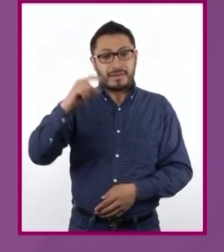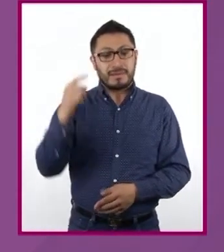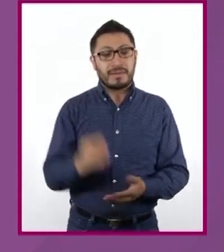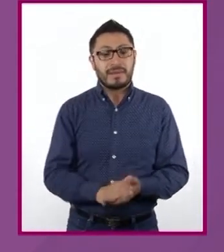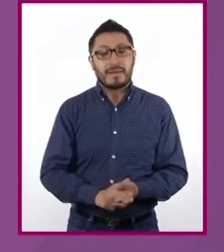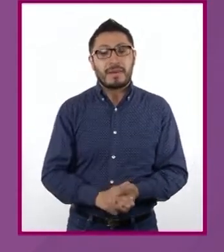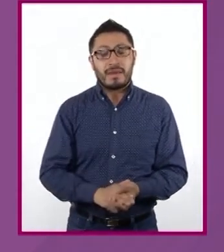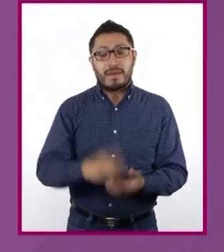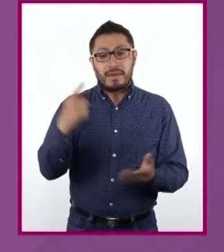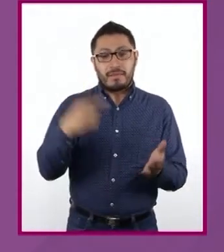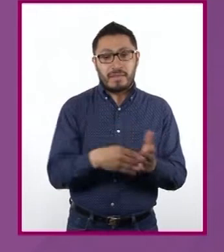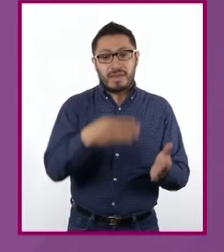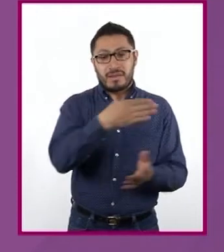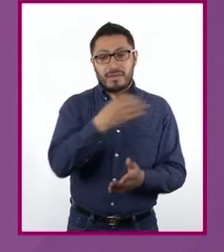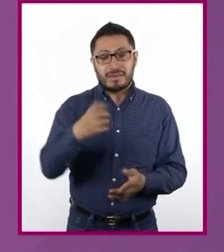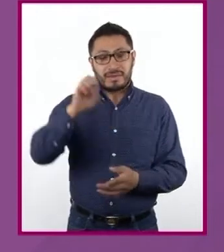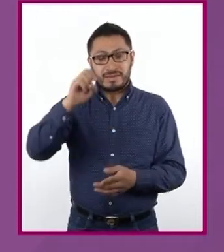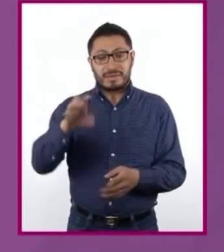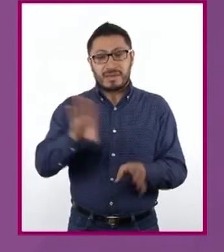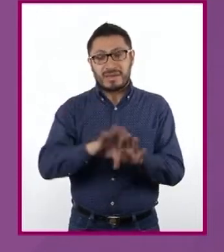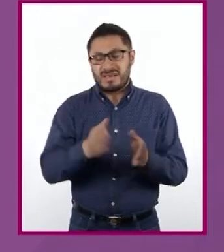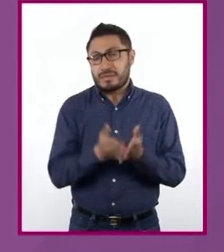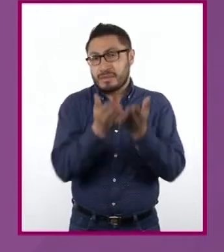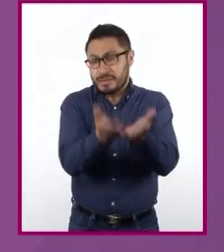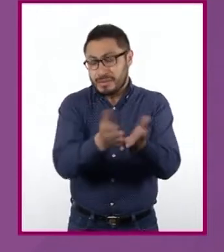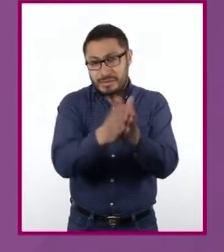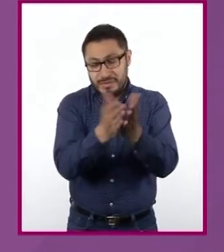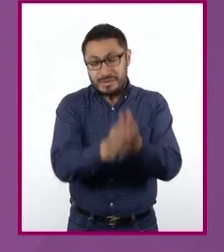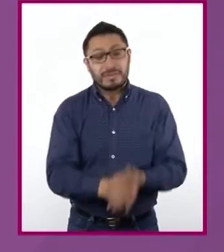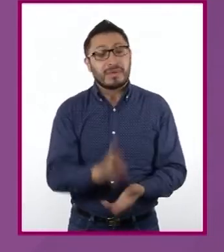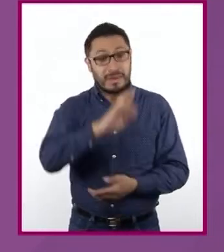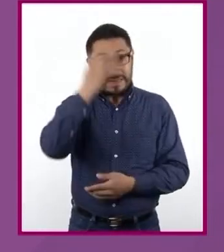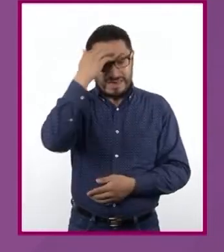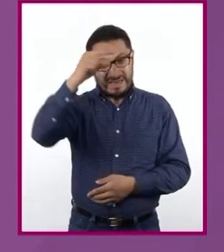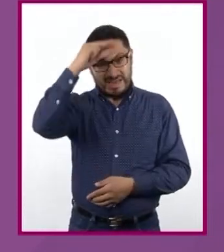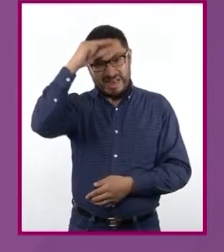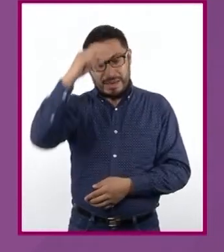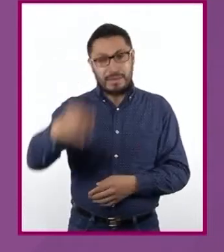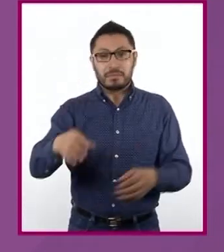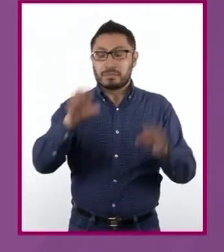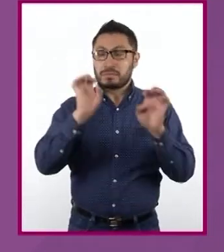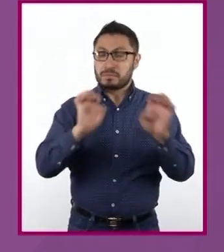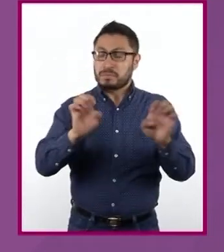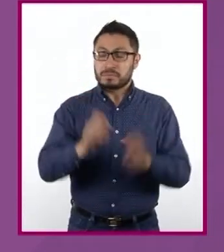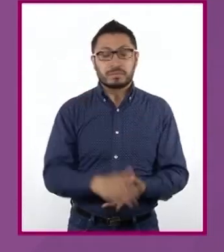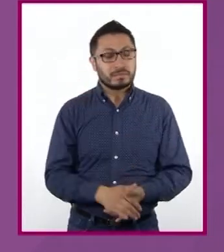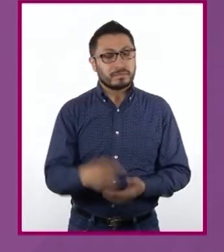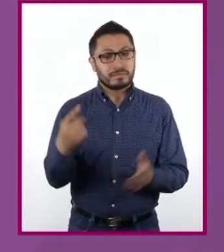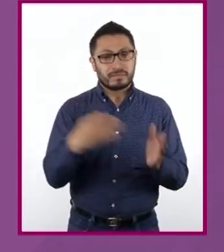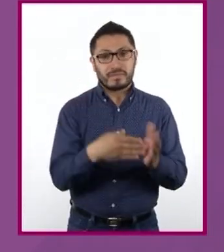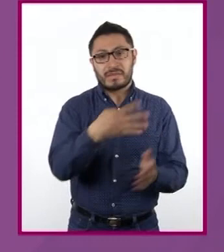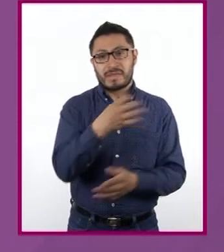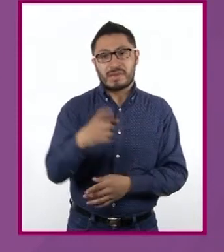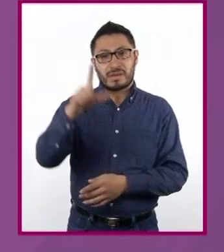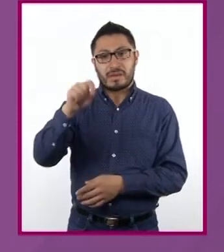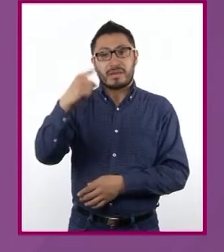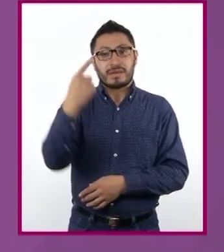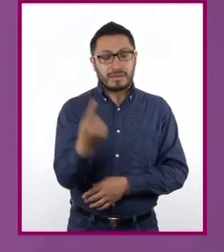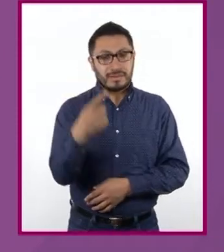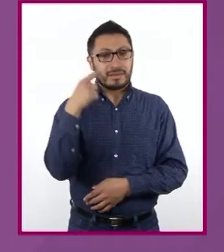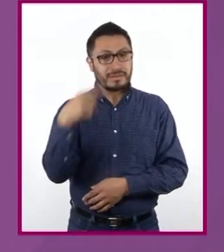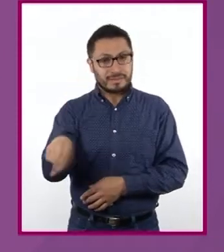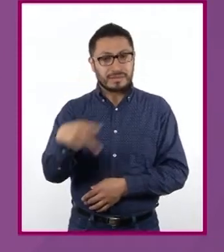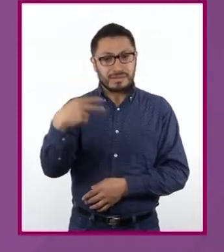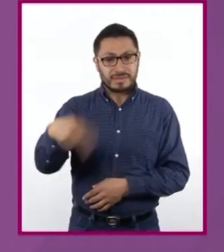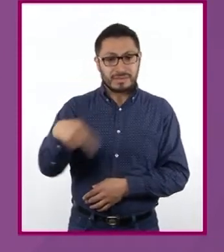de relatos Ciudad Real. Reconocida intelectual y diplomática, en 1971 fue